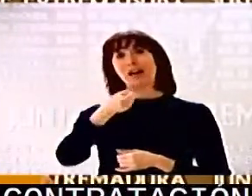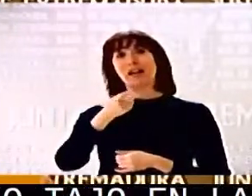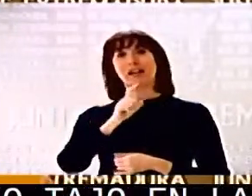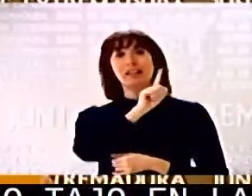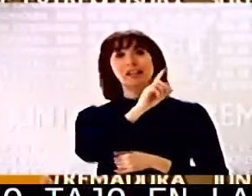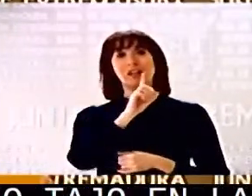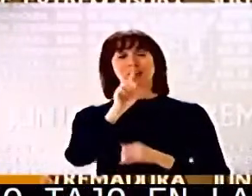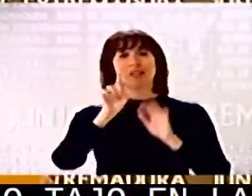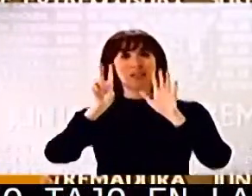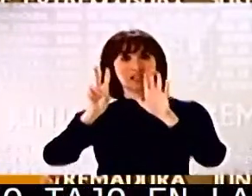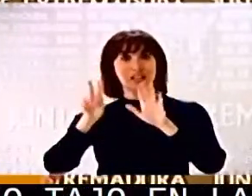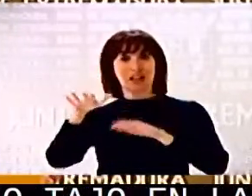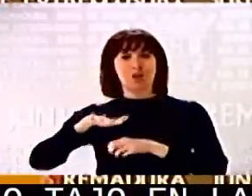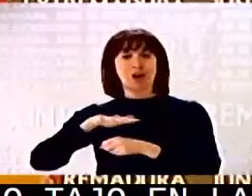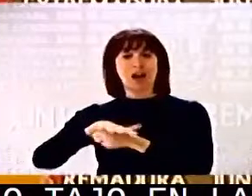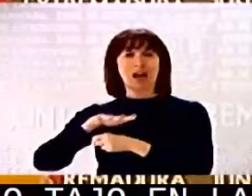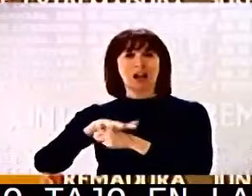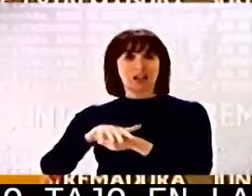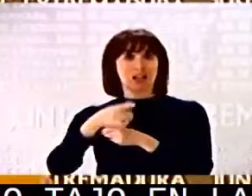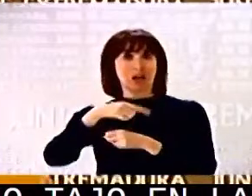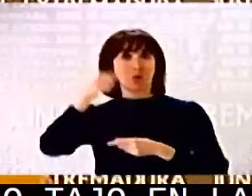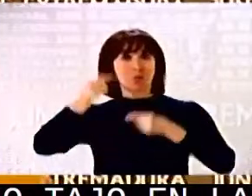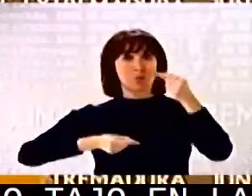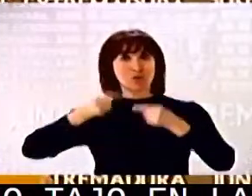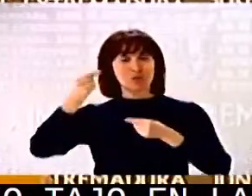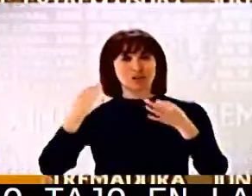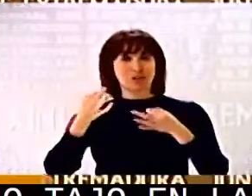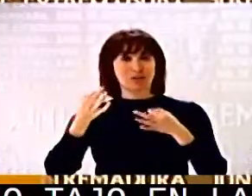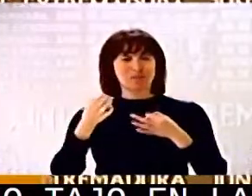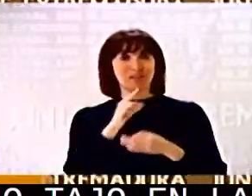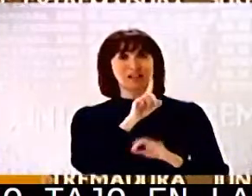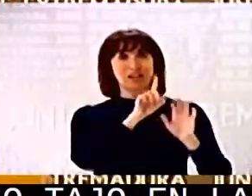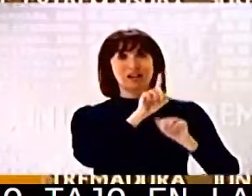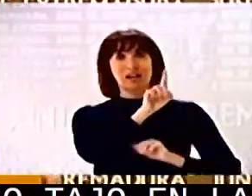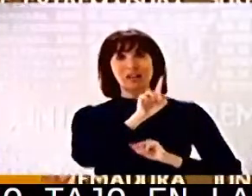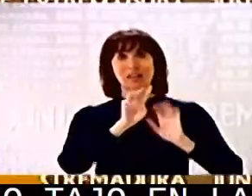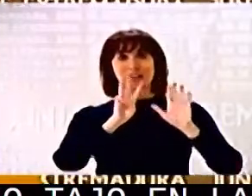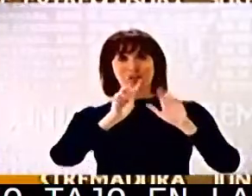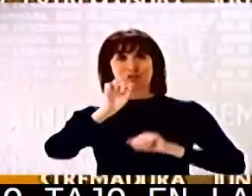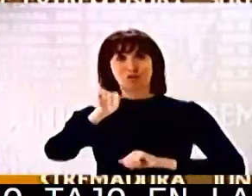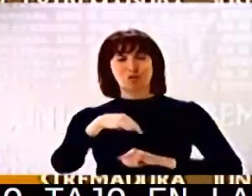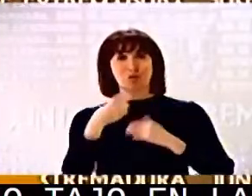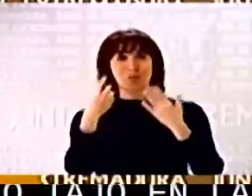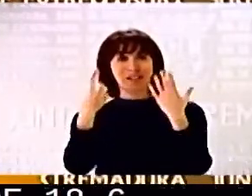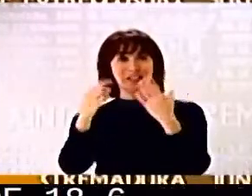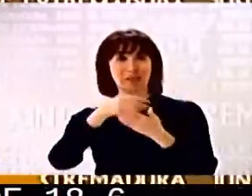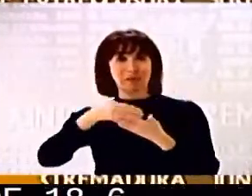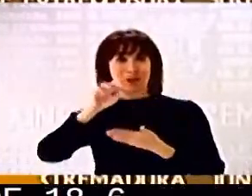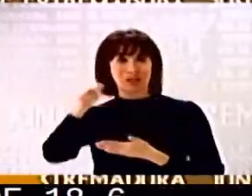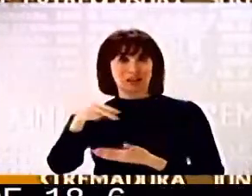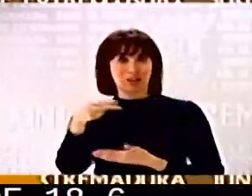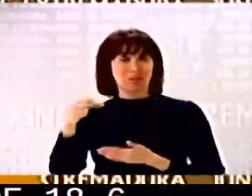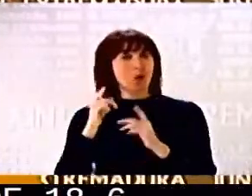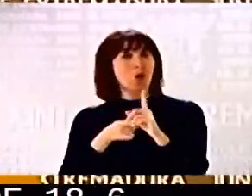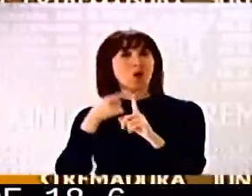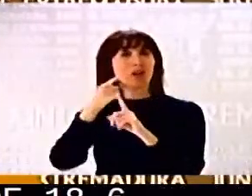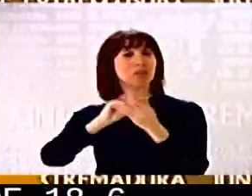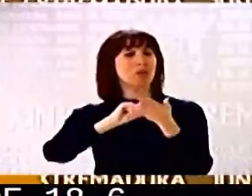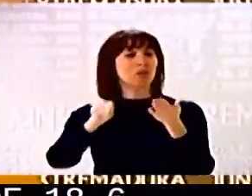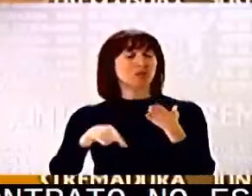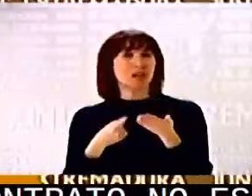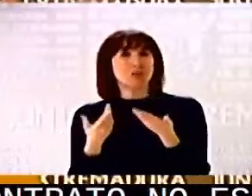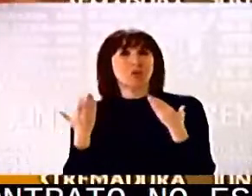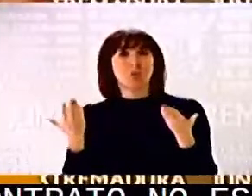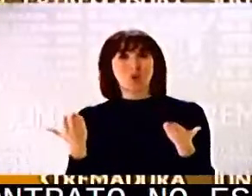X117 en Alcántara, con un presupuesto de 18,6 millones de euros. El objeto de este contrato no es otro